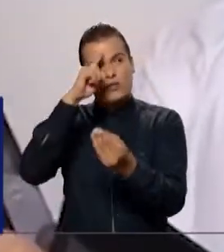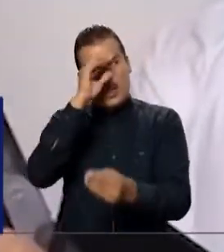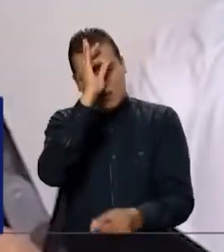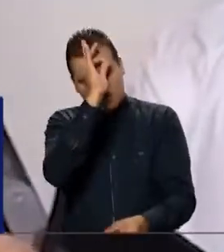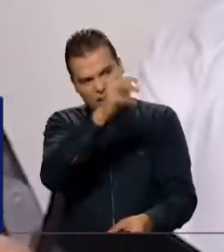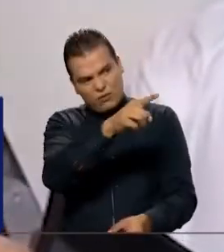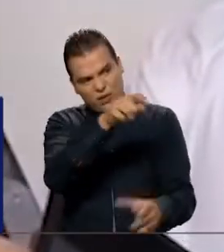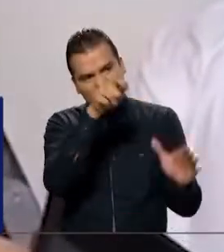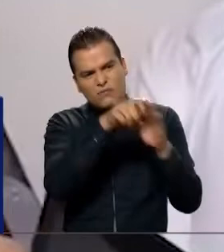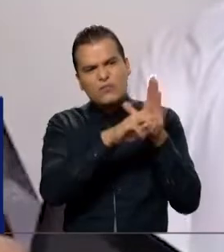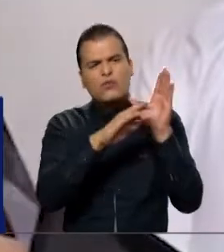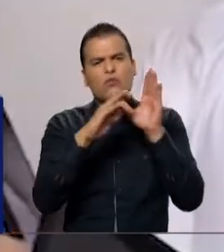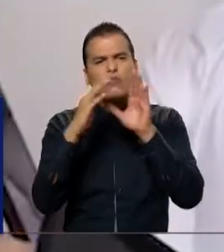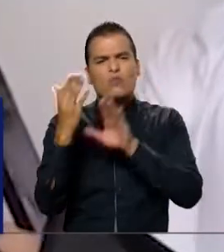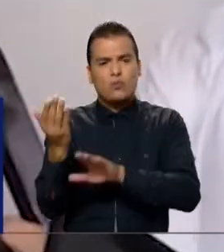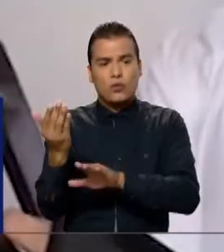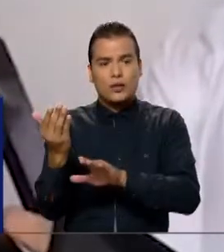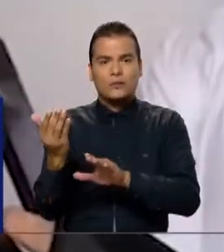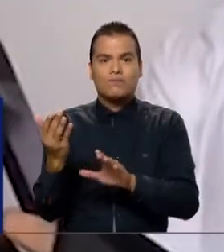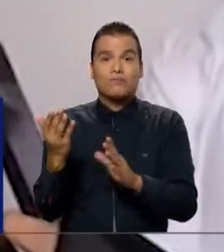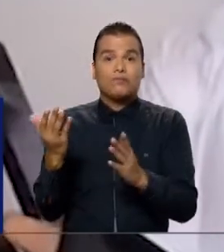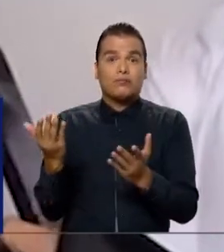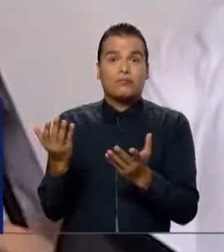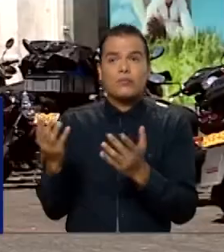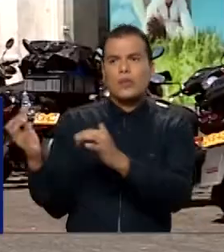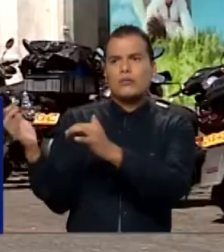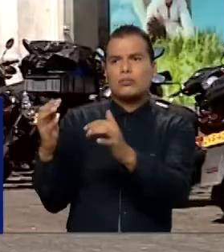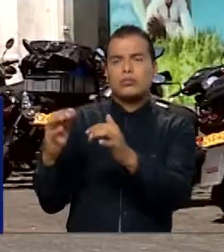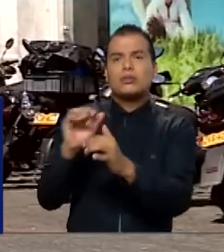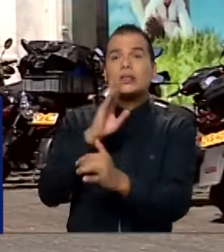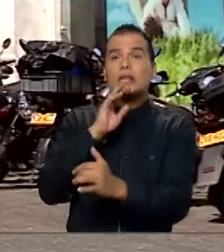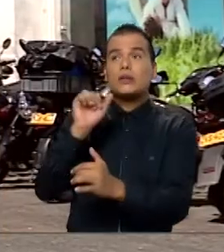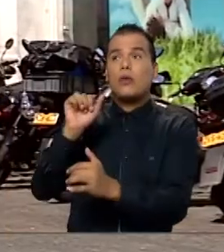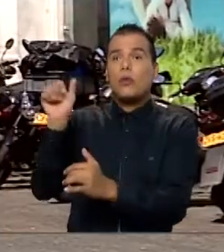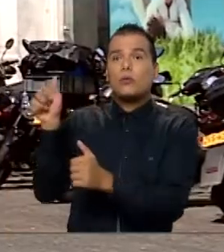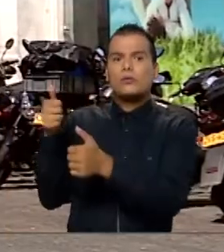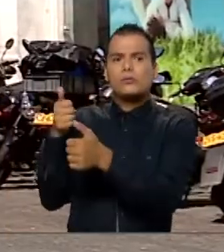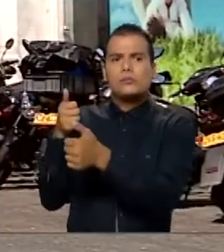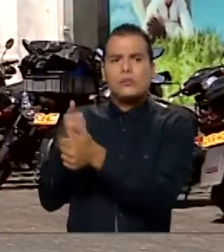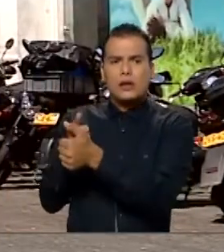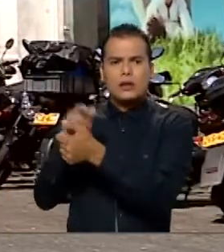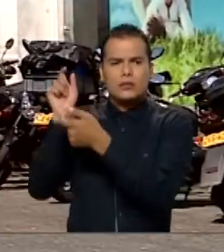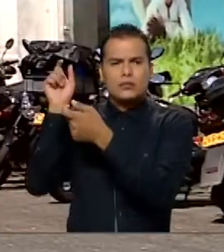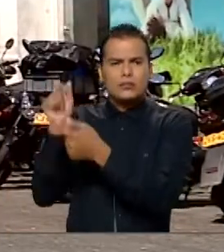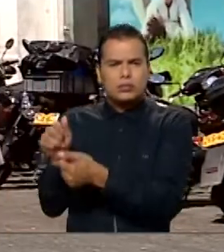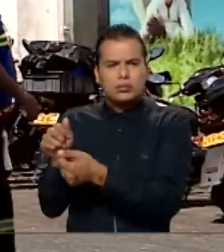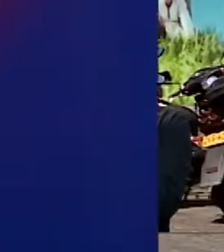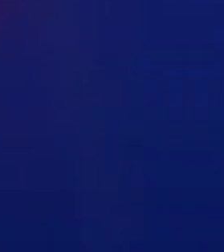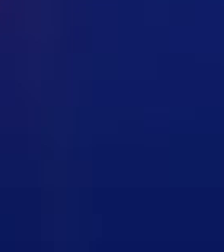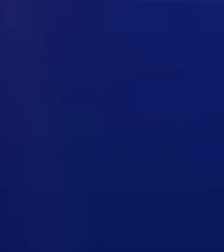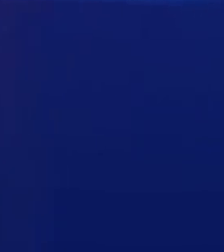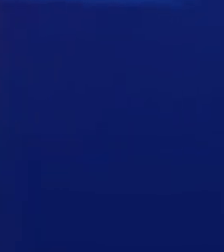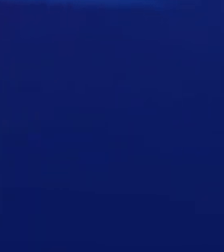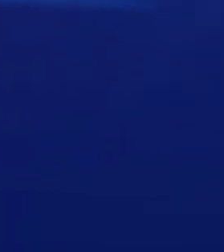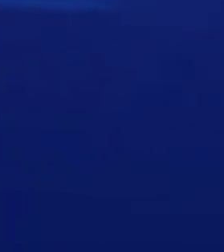advirtió que las confrontaciones estarían siendo financiadas por un tercero desde la ciudad de Pereira.